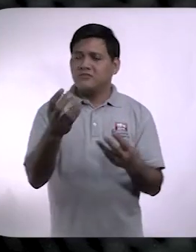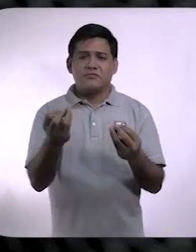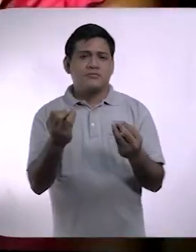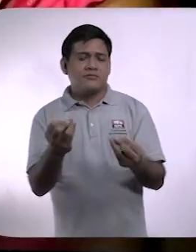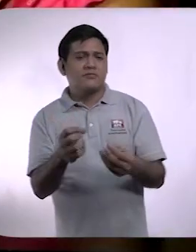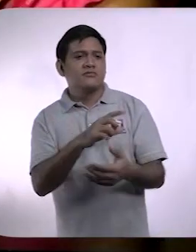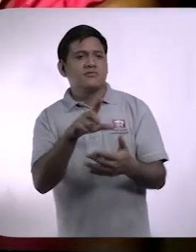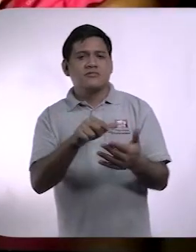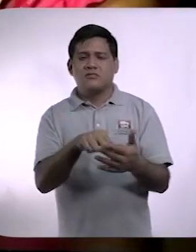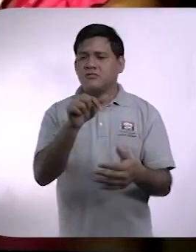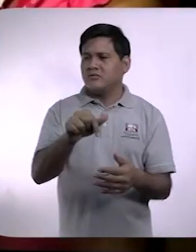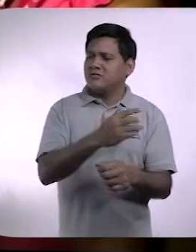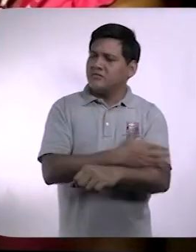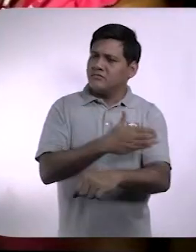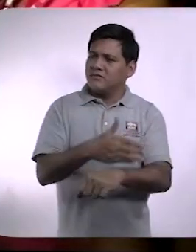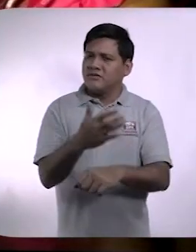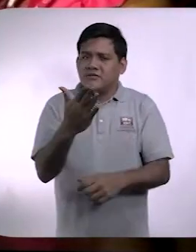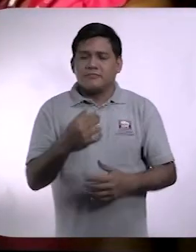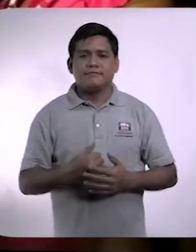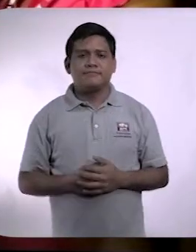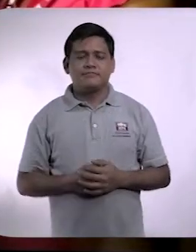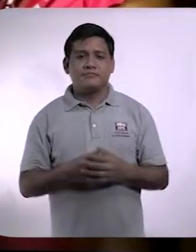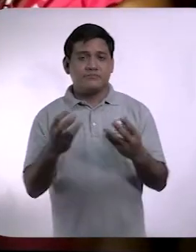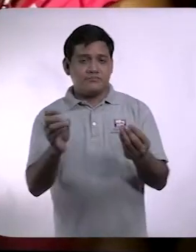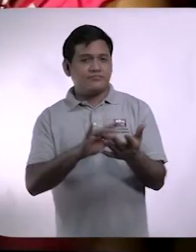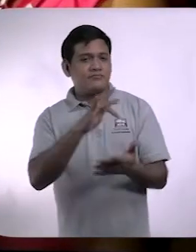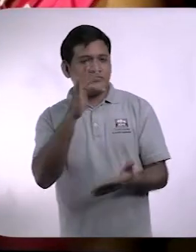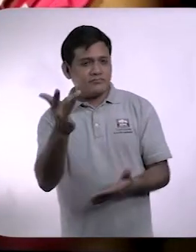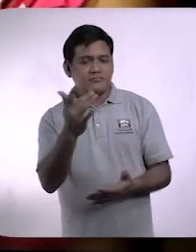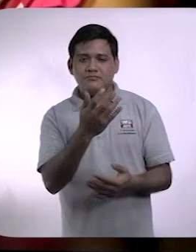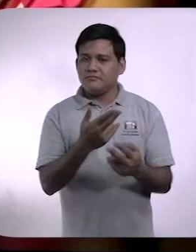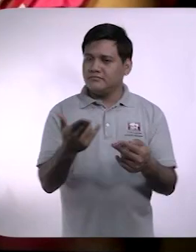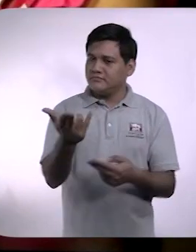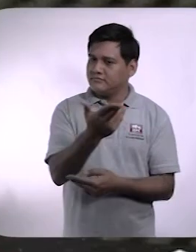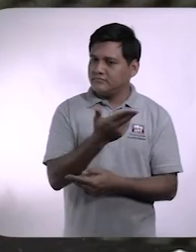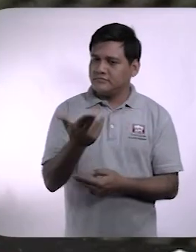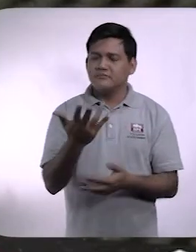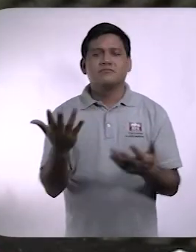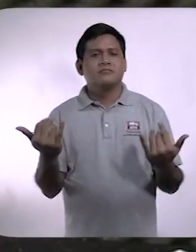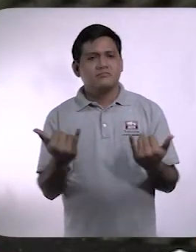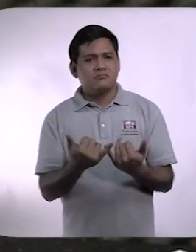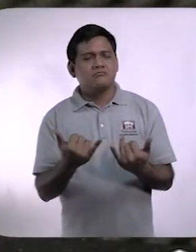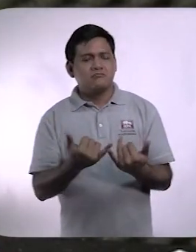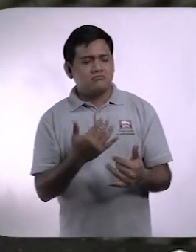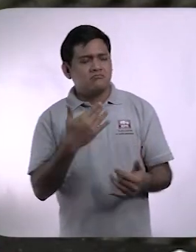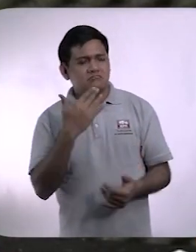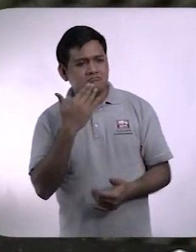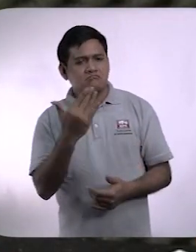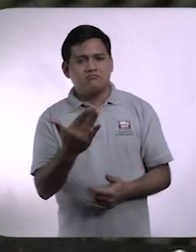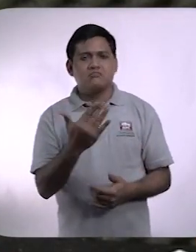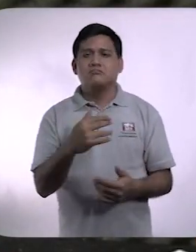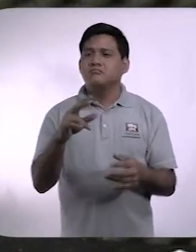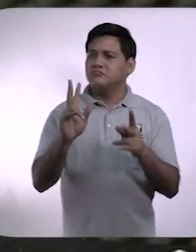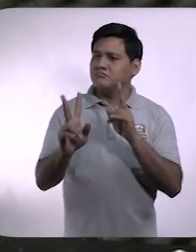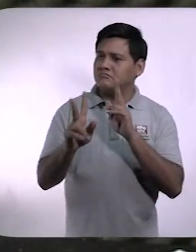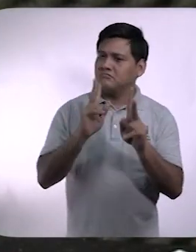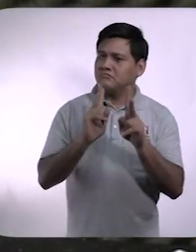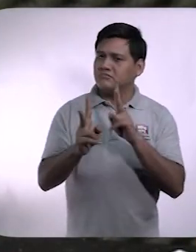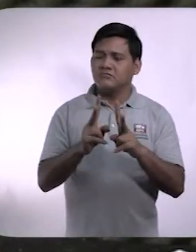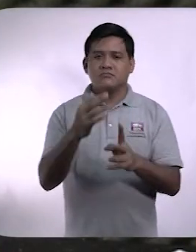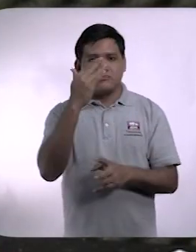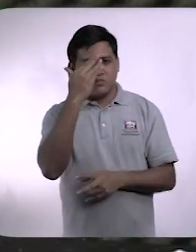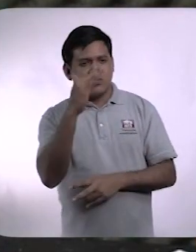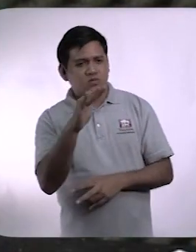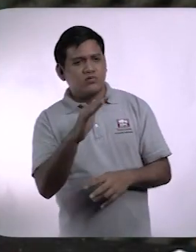espacio, bueno, que nos haya acompañado. No, muchísimas gracias a ustedes. Yo siempre disfruto de platicar y dar